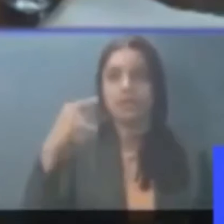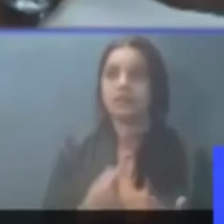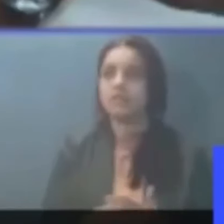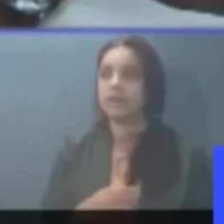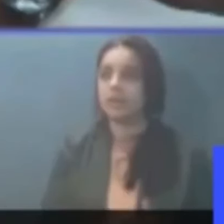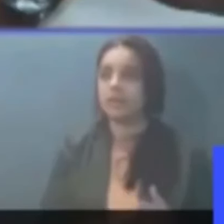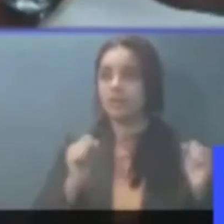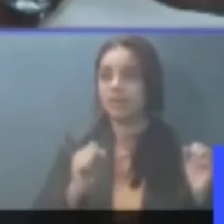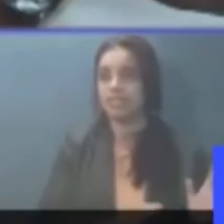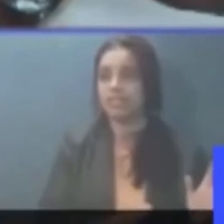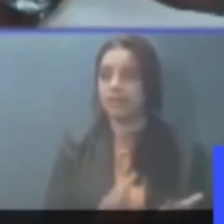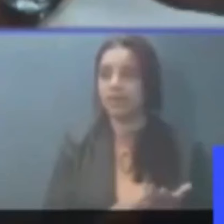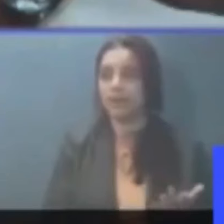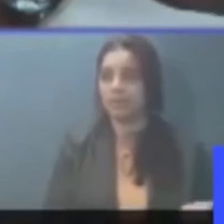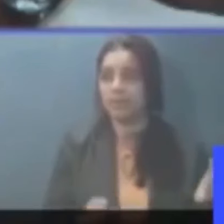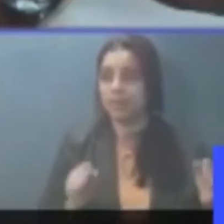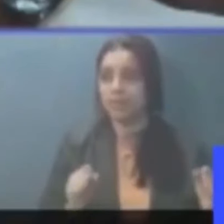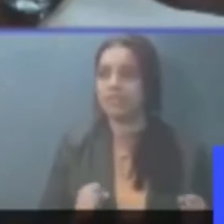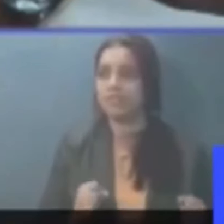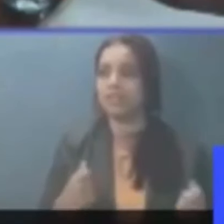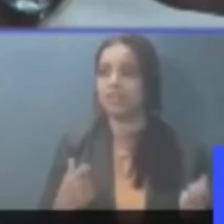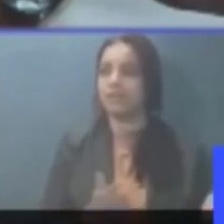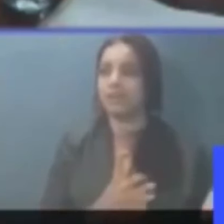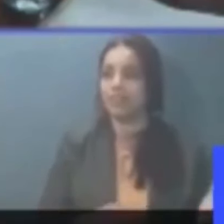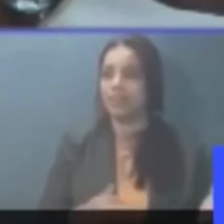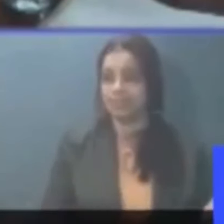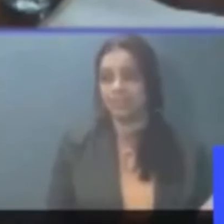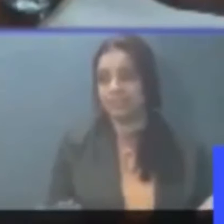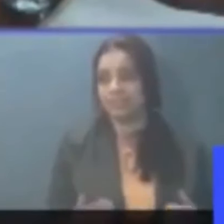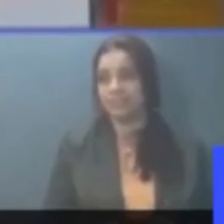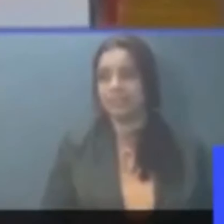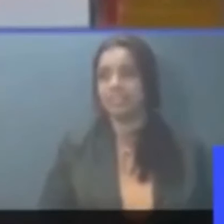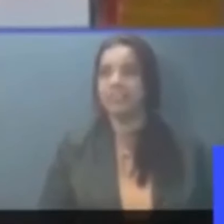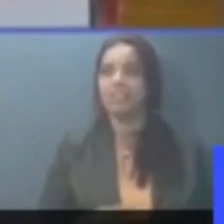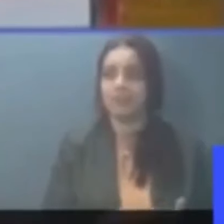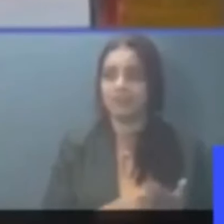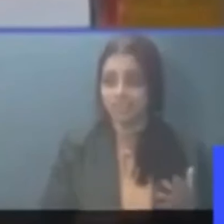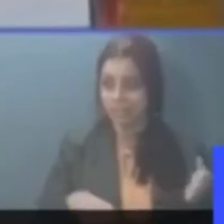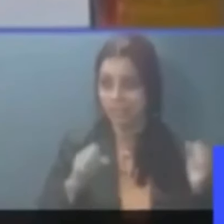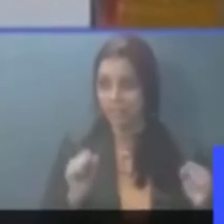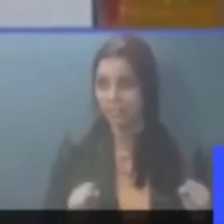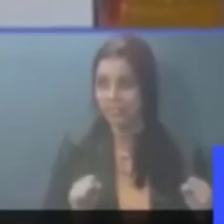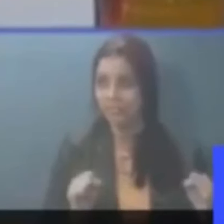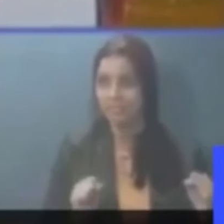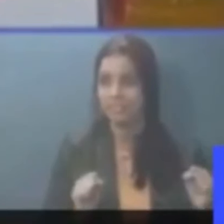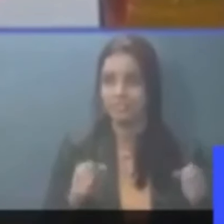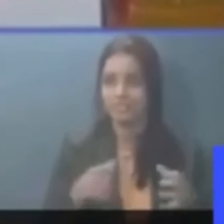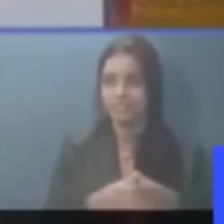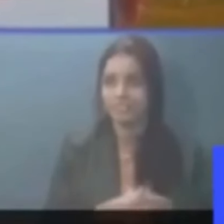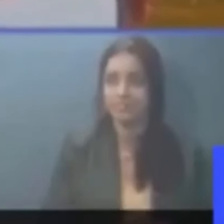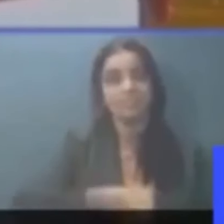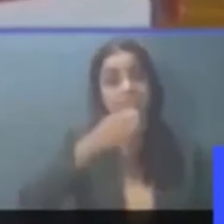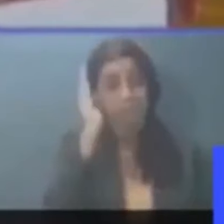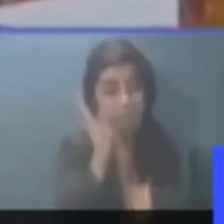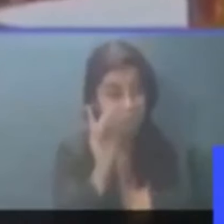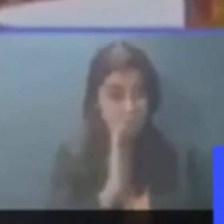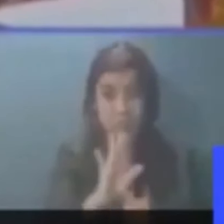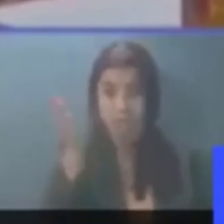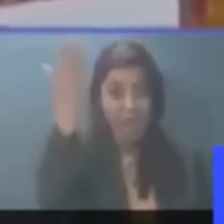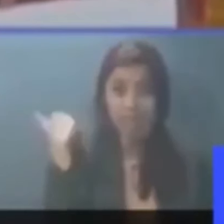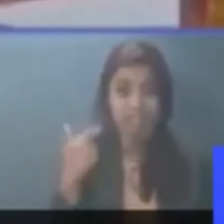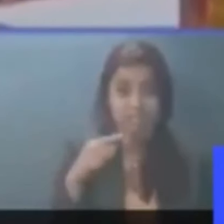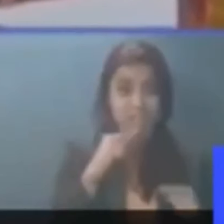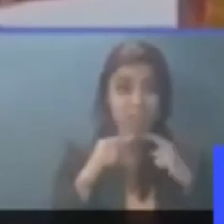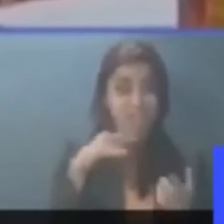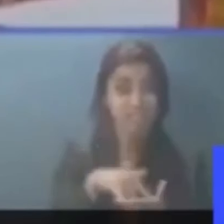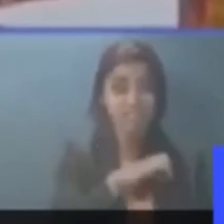Mire, por favor. Miren, a nadie escapa que estamos viviendo una situación inédita en la democracia